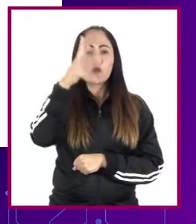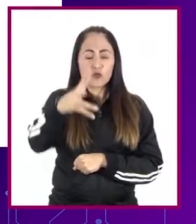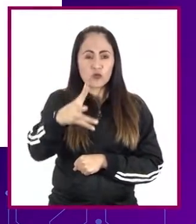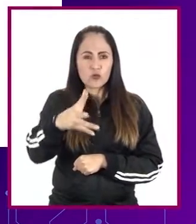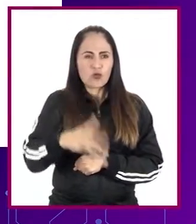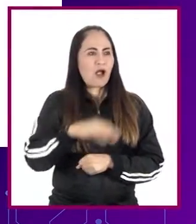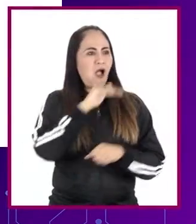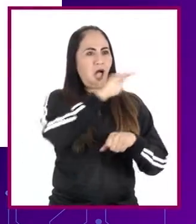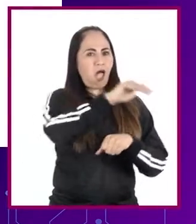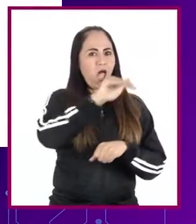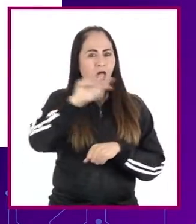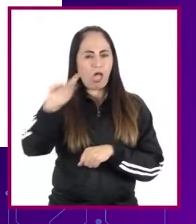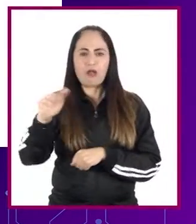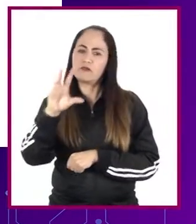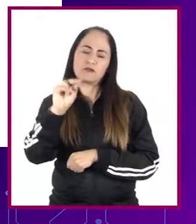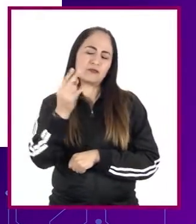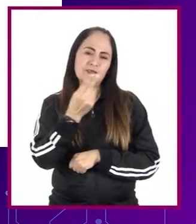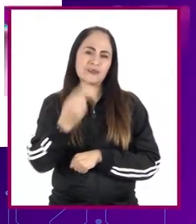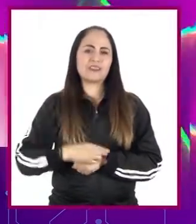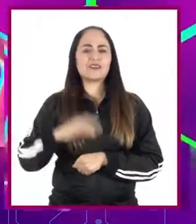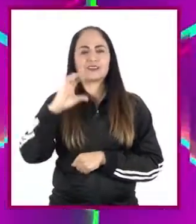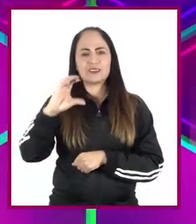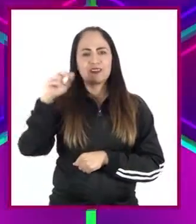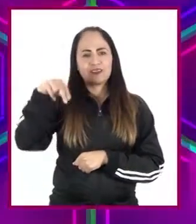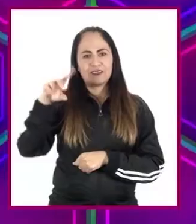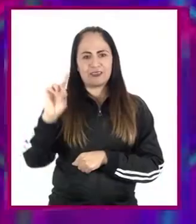hacerlo. CNDH.